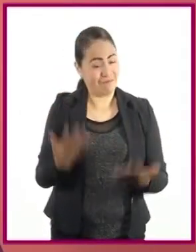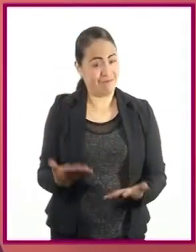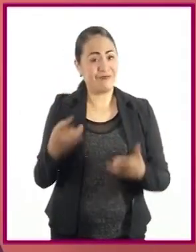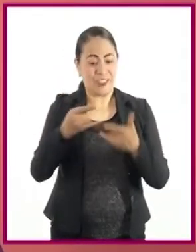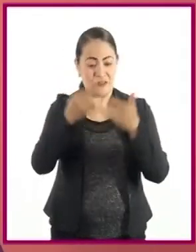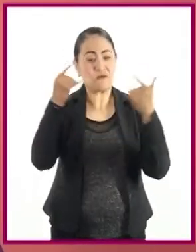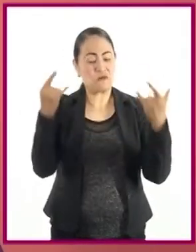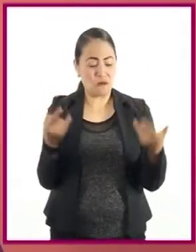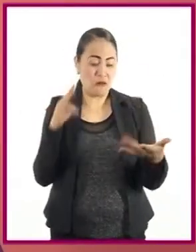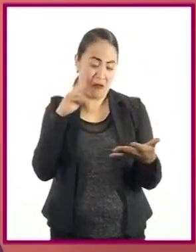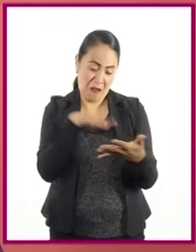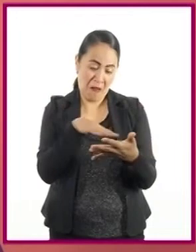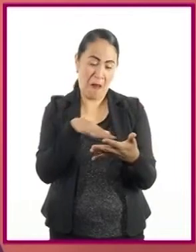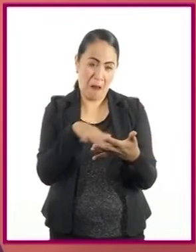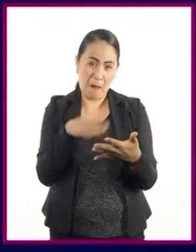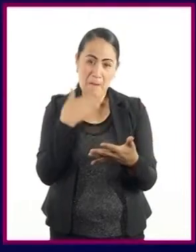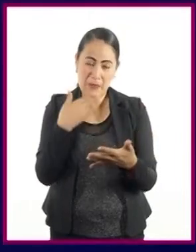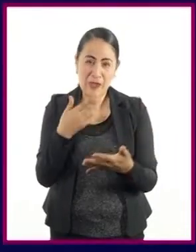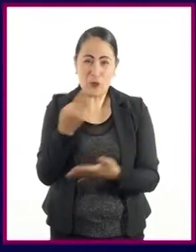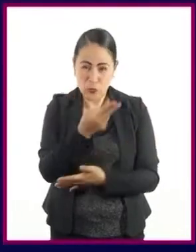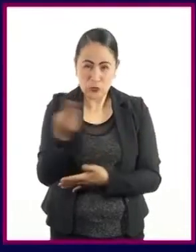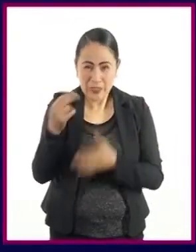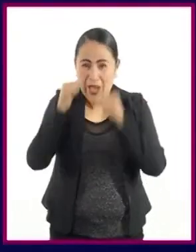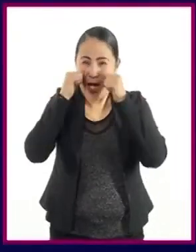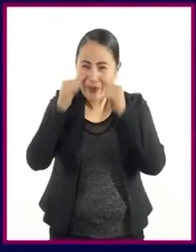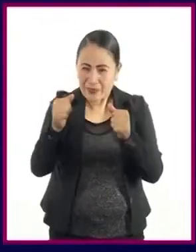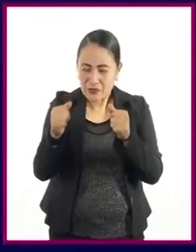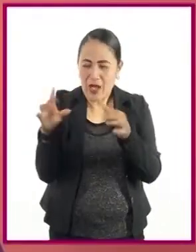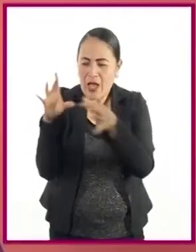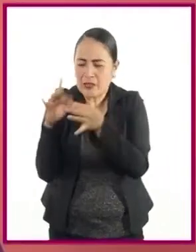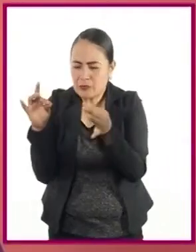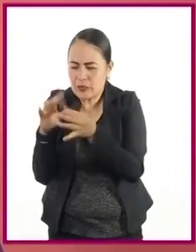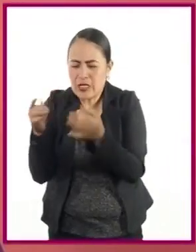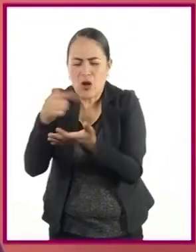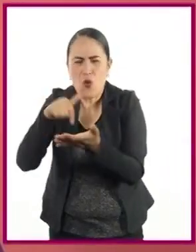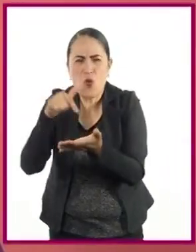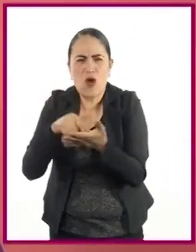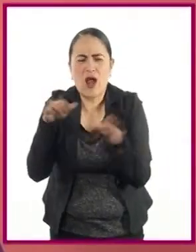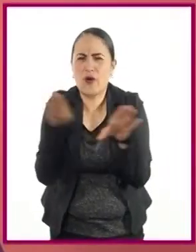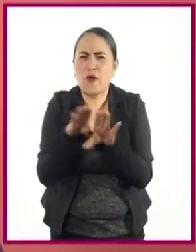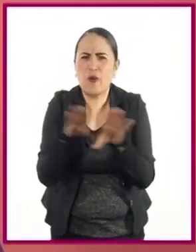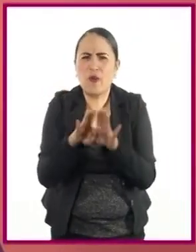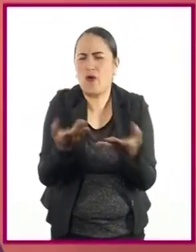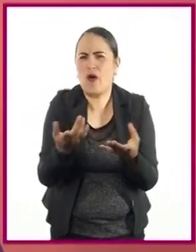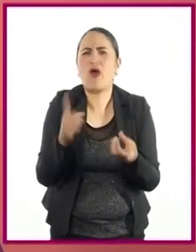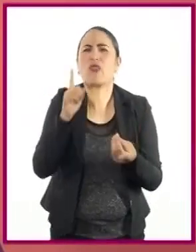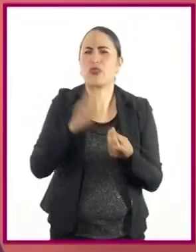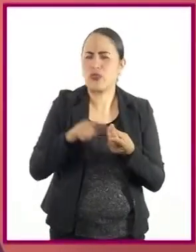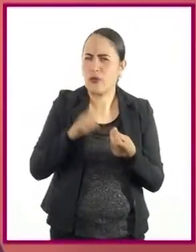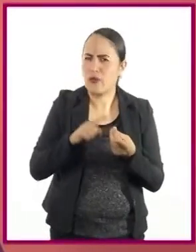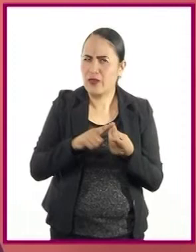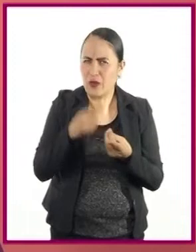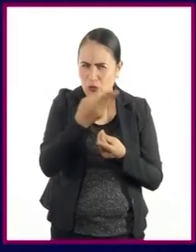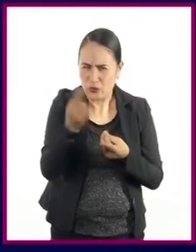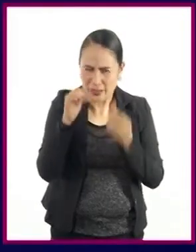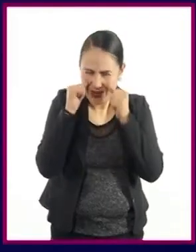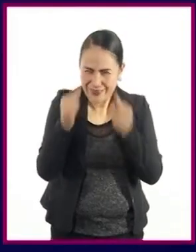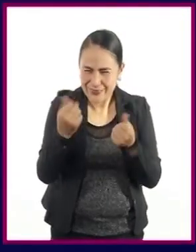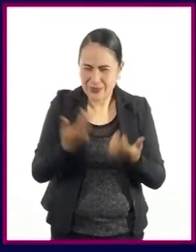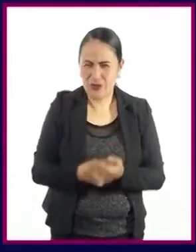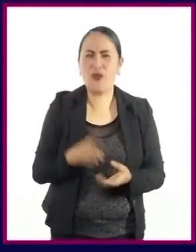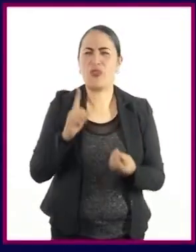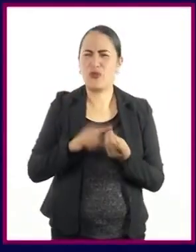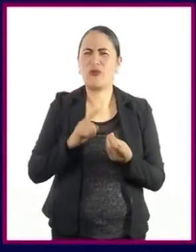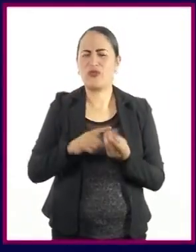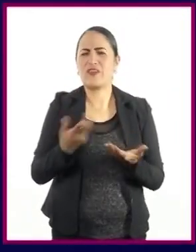es así? ¿Pusieron atención en las descripciones del lugar donde se desarrolla la historia? ¿Dónde es?